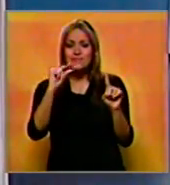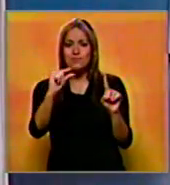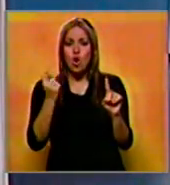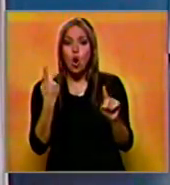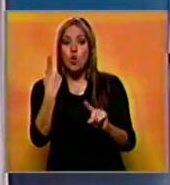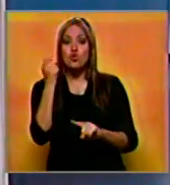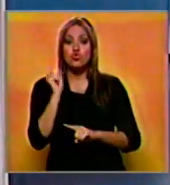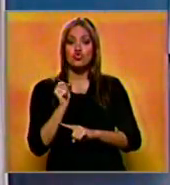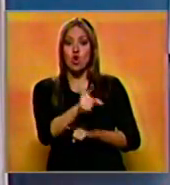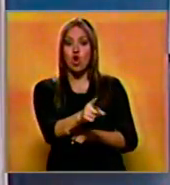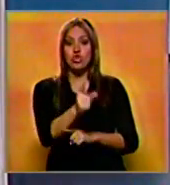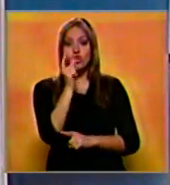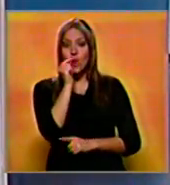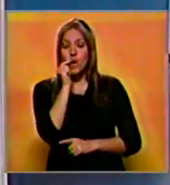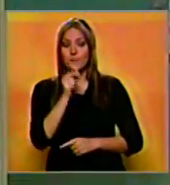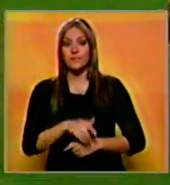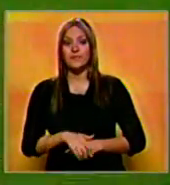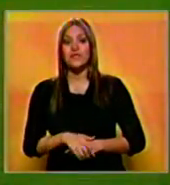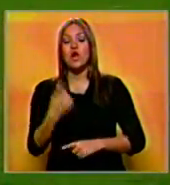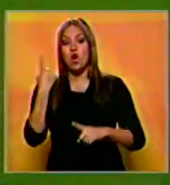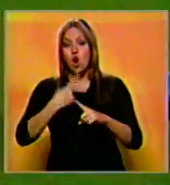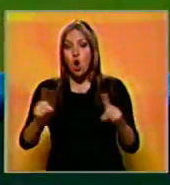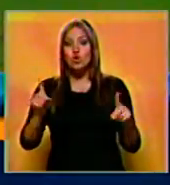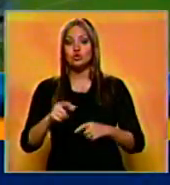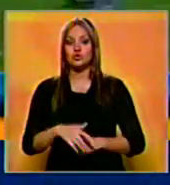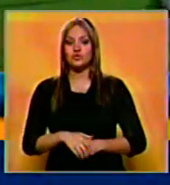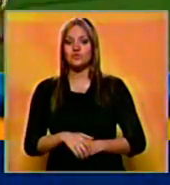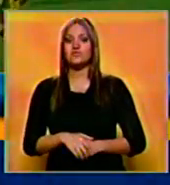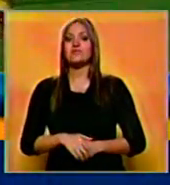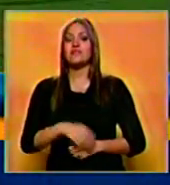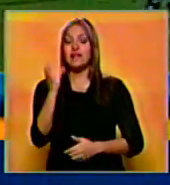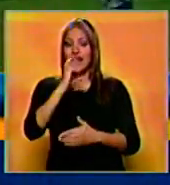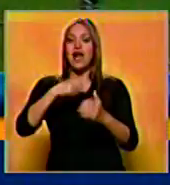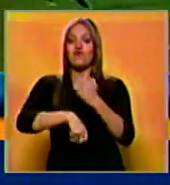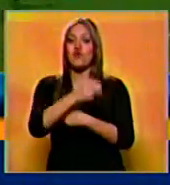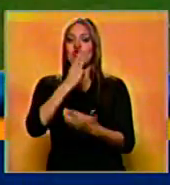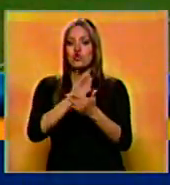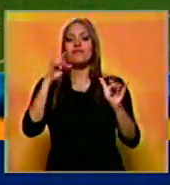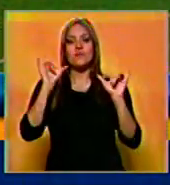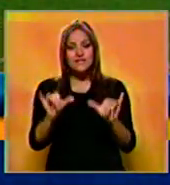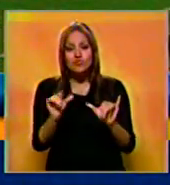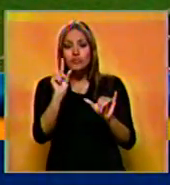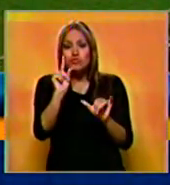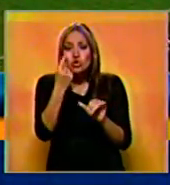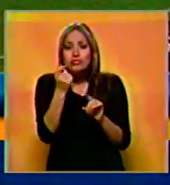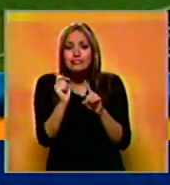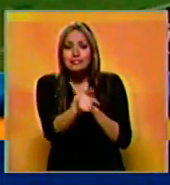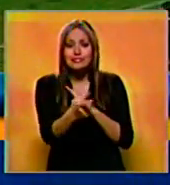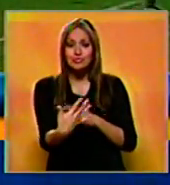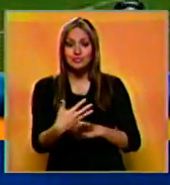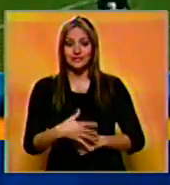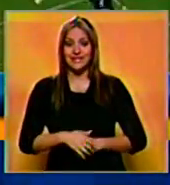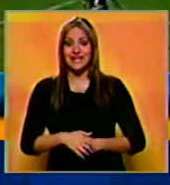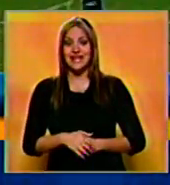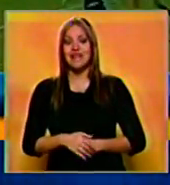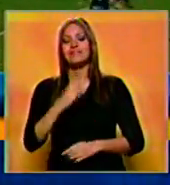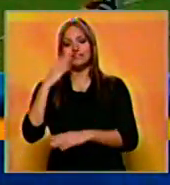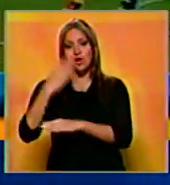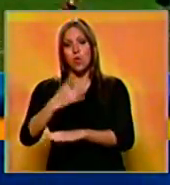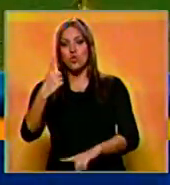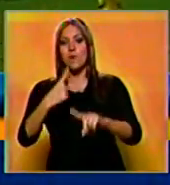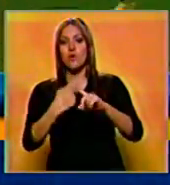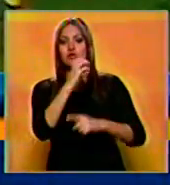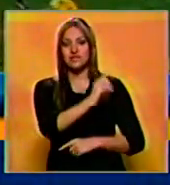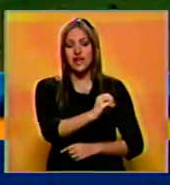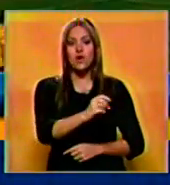un gol de Wilker Ángel. En tanto, en la ciudad de Maracay, el Caracas Fútbol Club también ganó por la misma diferencia. Los Rojos del Ávila vencieron al Aragua 1-0